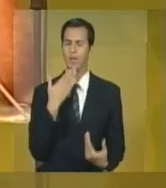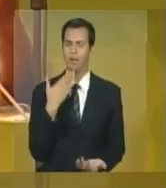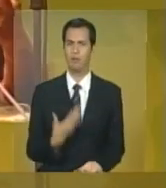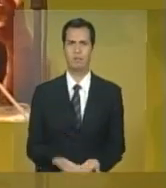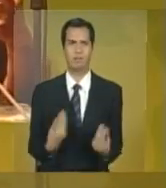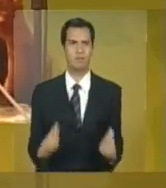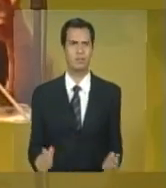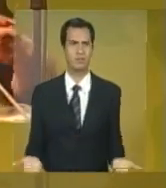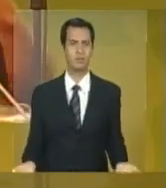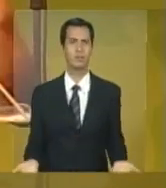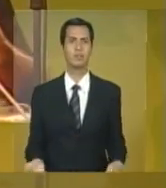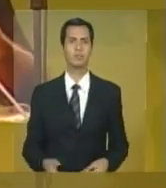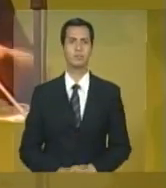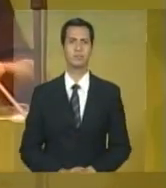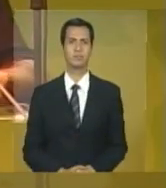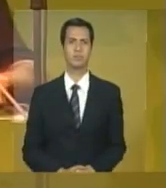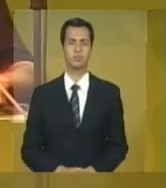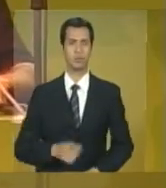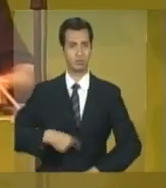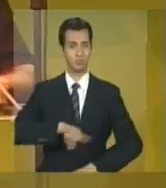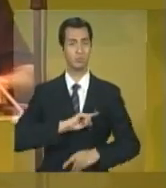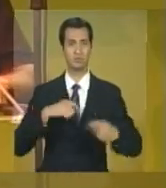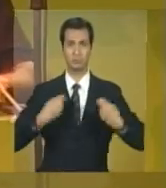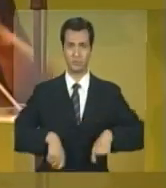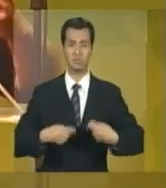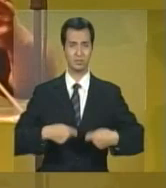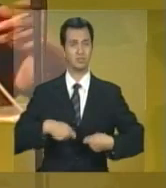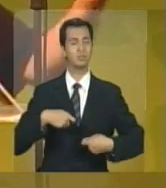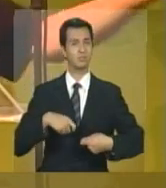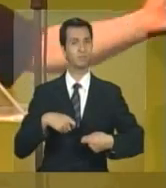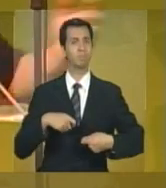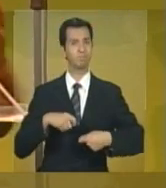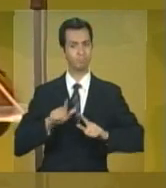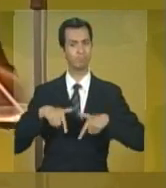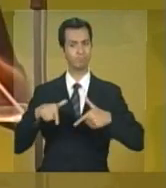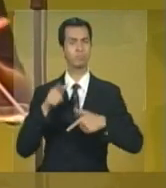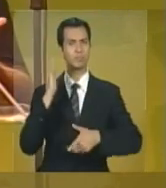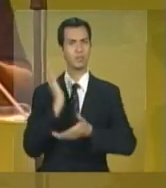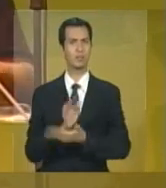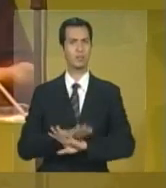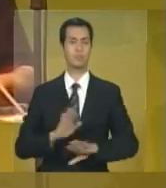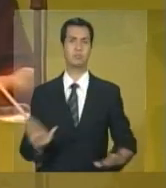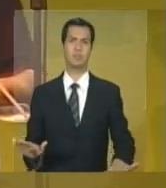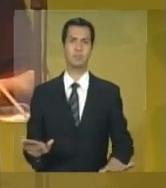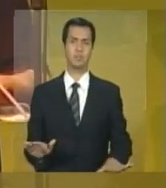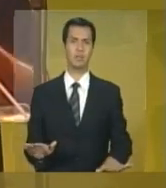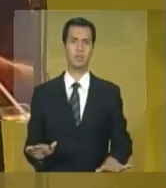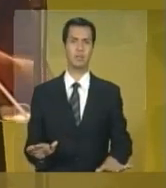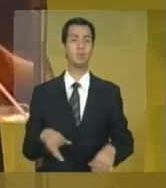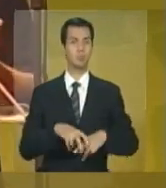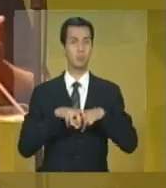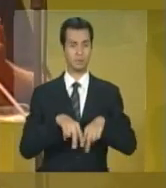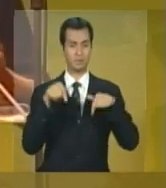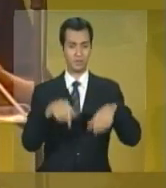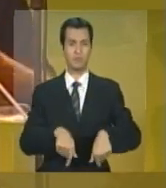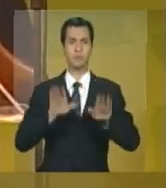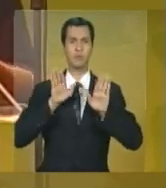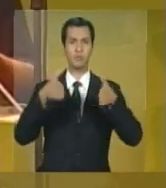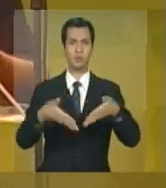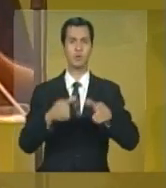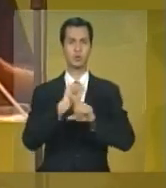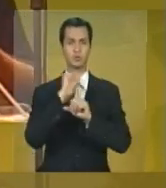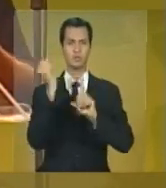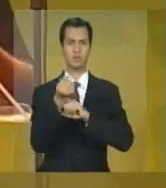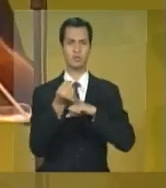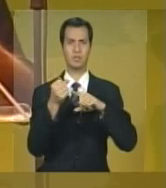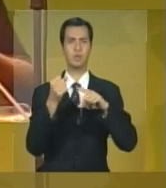es lo que fundamentalmente tenemos que detener. Por eso en el Foro Social Temático hemos empezado a